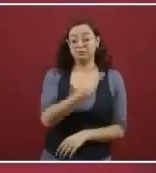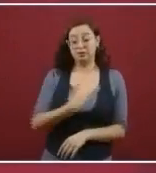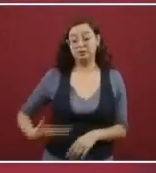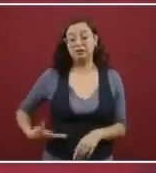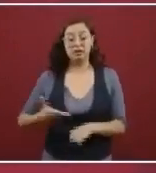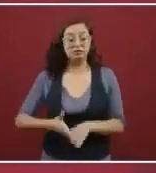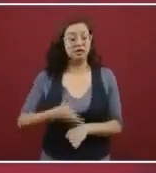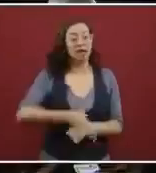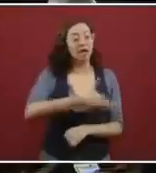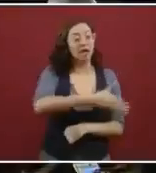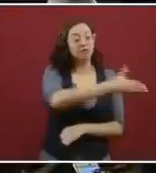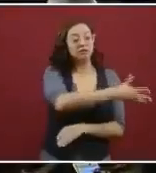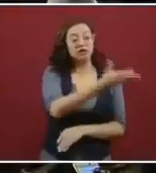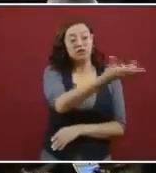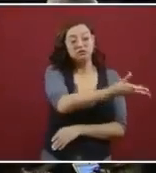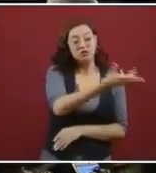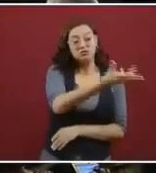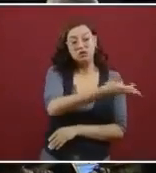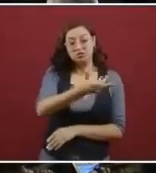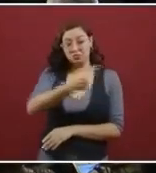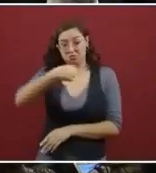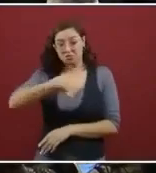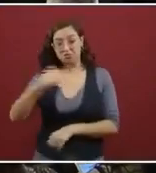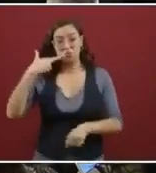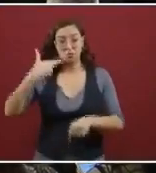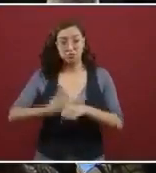tratar este tema. Sí